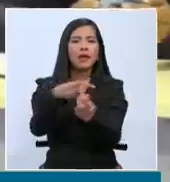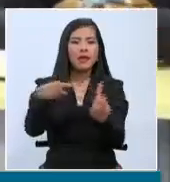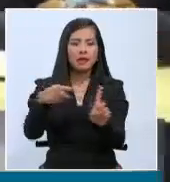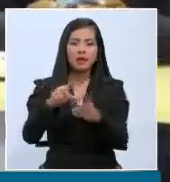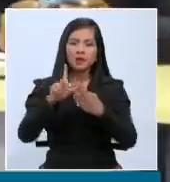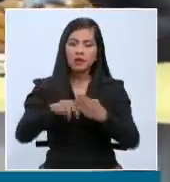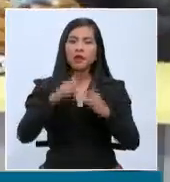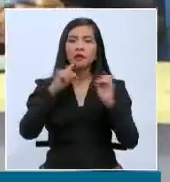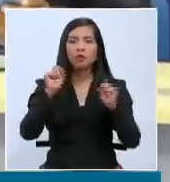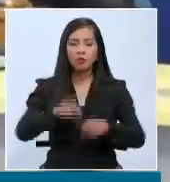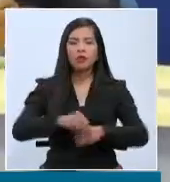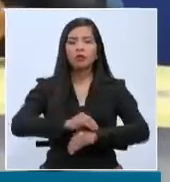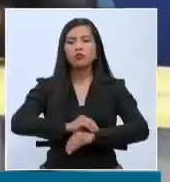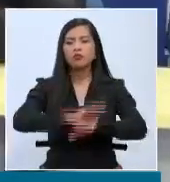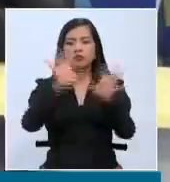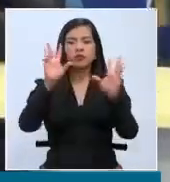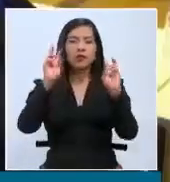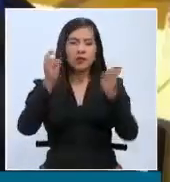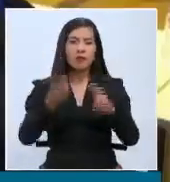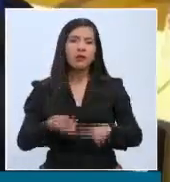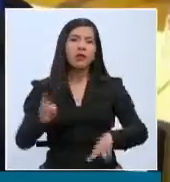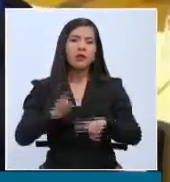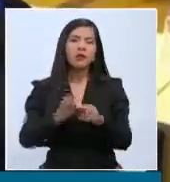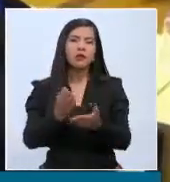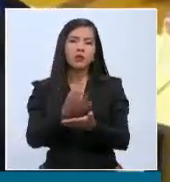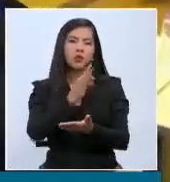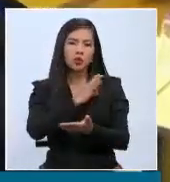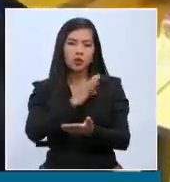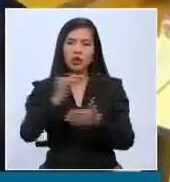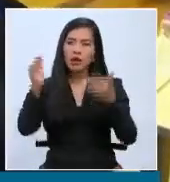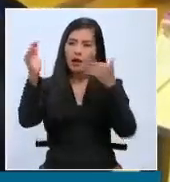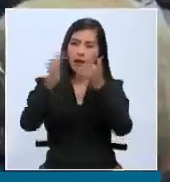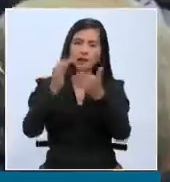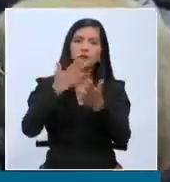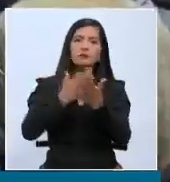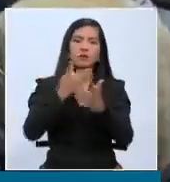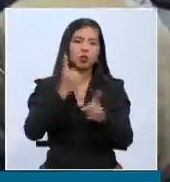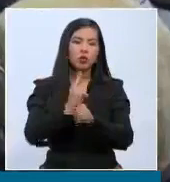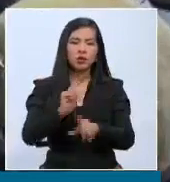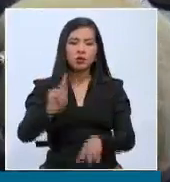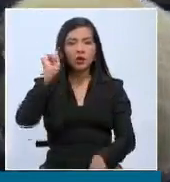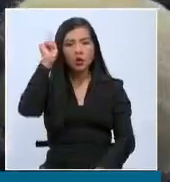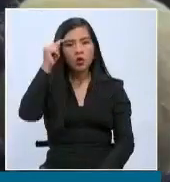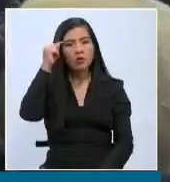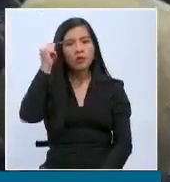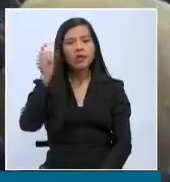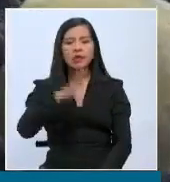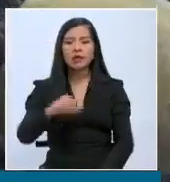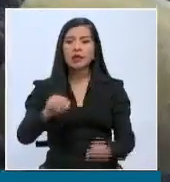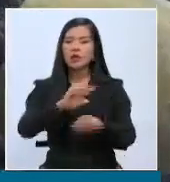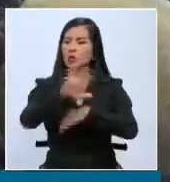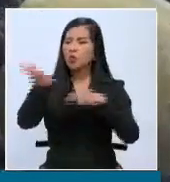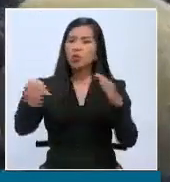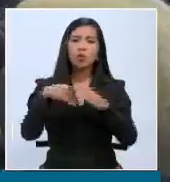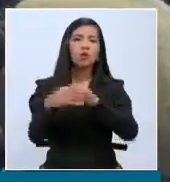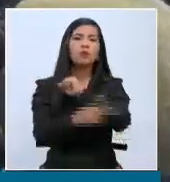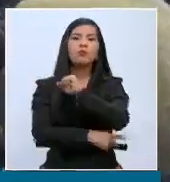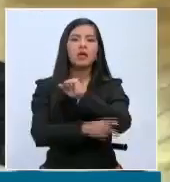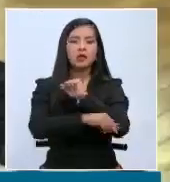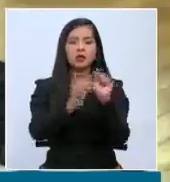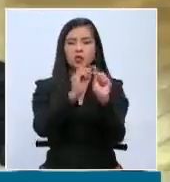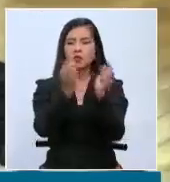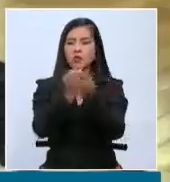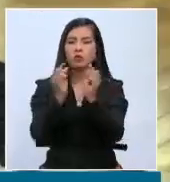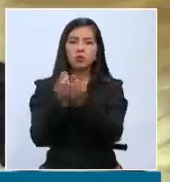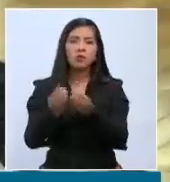permitir tener un acercamiento pleno entre el gobierno y los sindicatos de todo el país y todos los